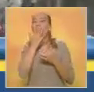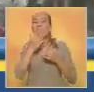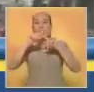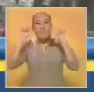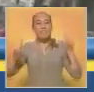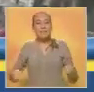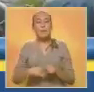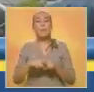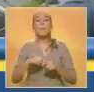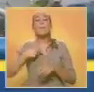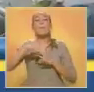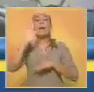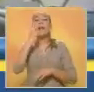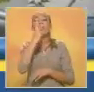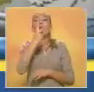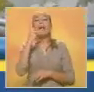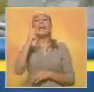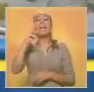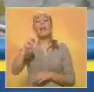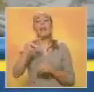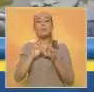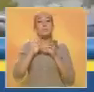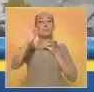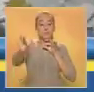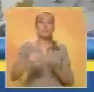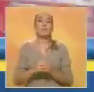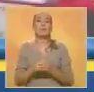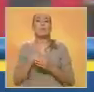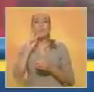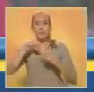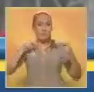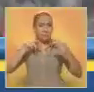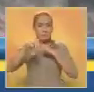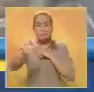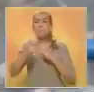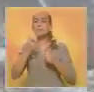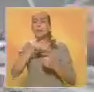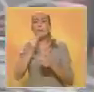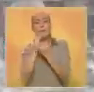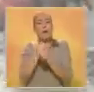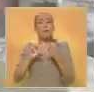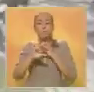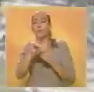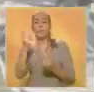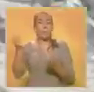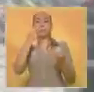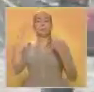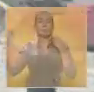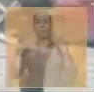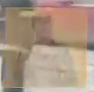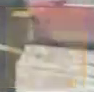2 kilómetros de distancia. Varias de las víctimas eran peatones y personas que esperaban un autobús en la calle.